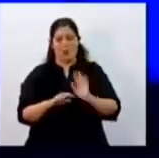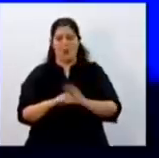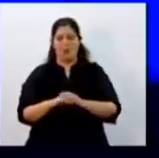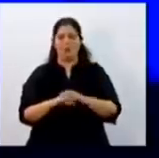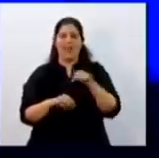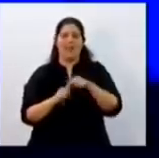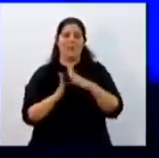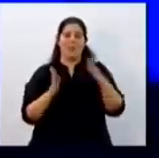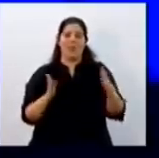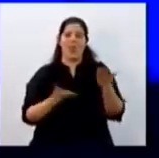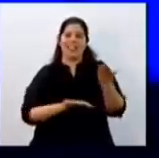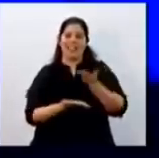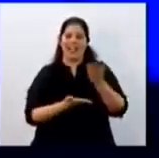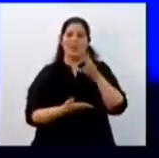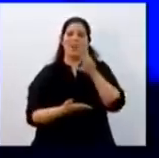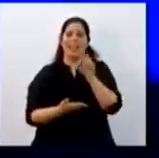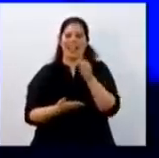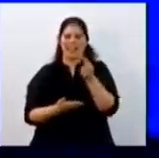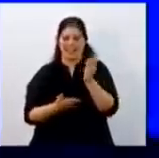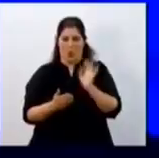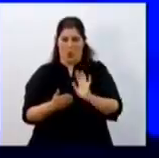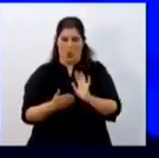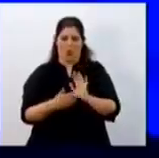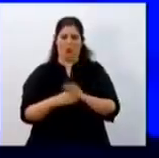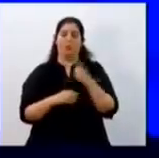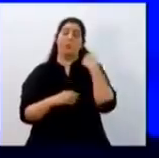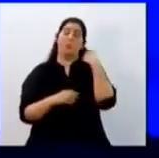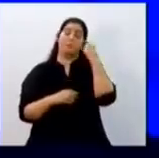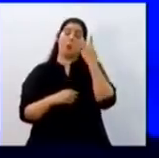30 segundos. En este periodo de intercambio. Ahora 30.